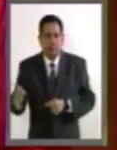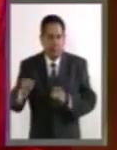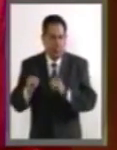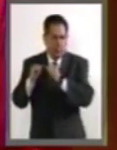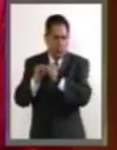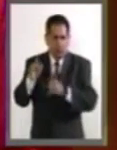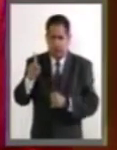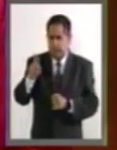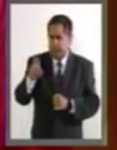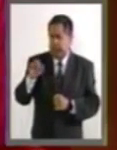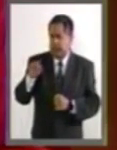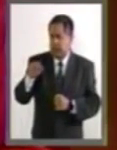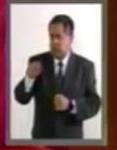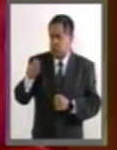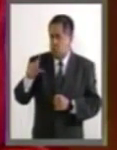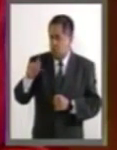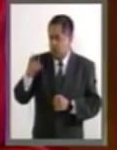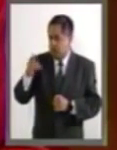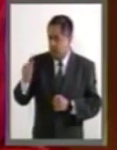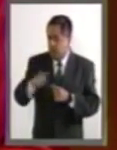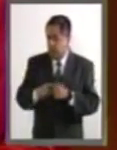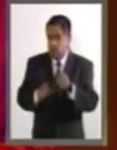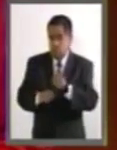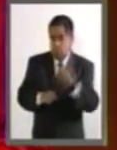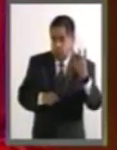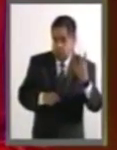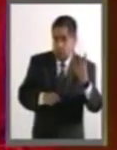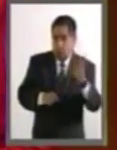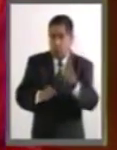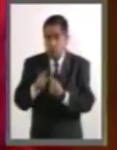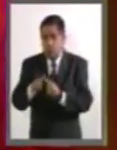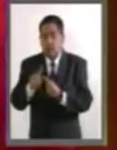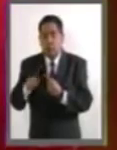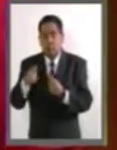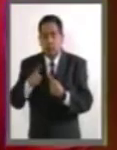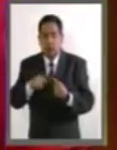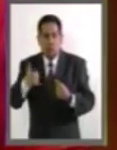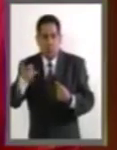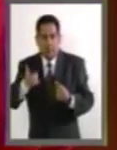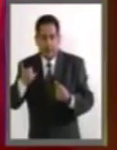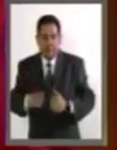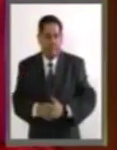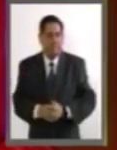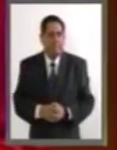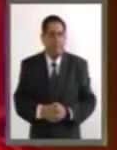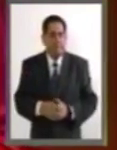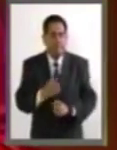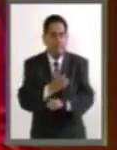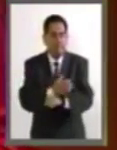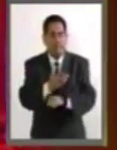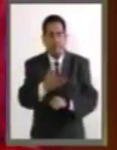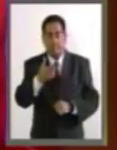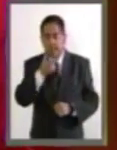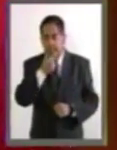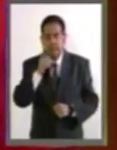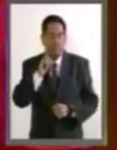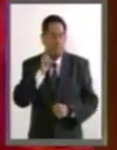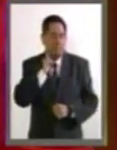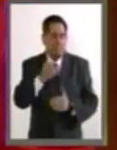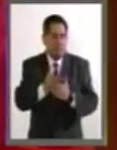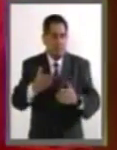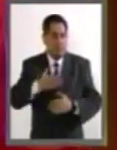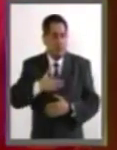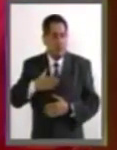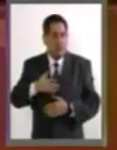Perinatología, uno de cada cuatro embarazos en el país es de adolescentes. Compañeras senadoras, compañeros senadores, en el